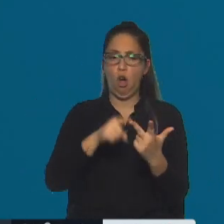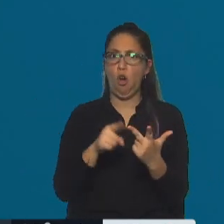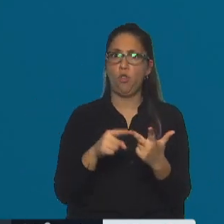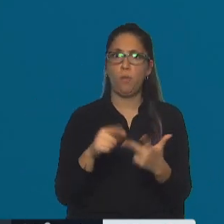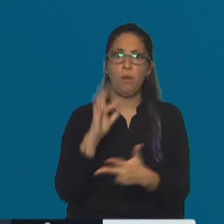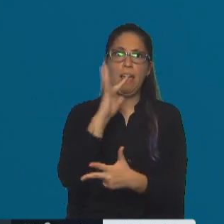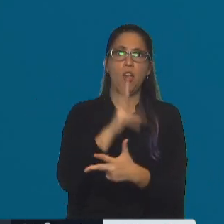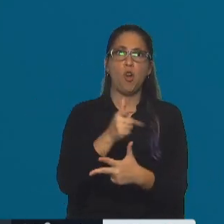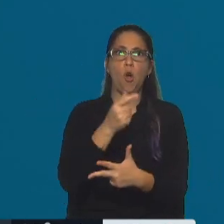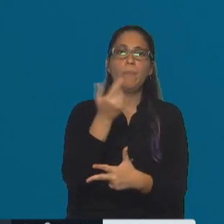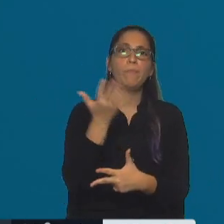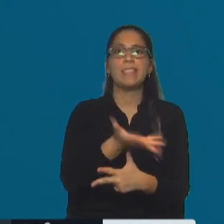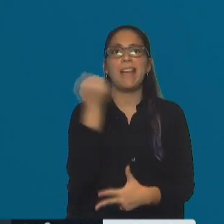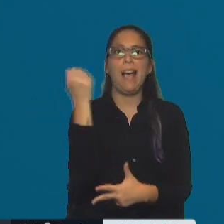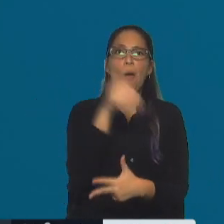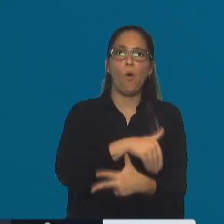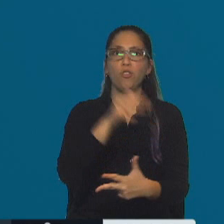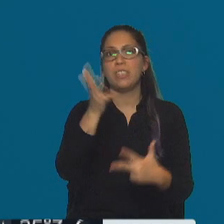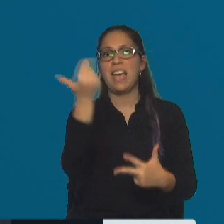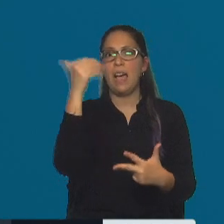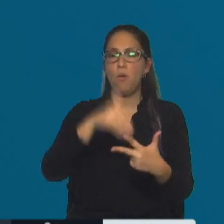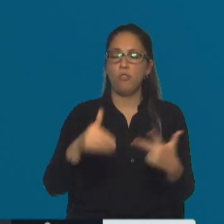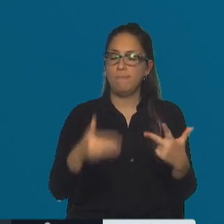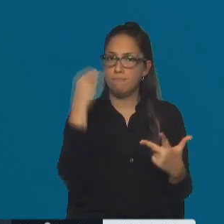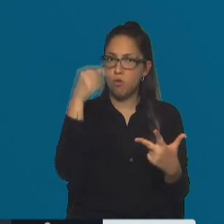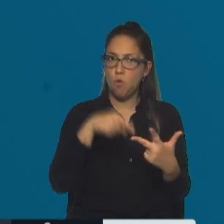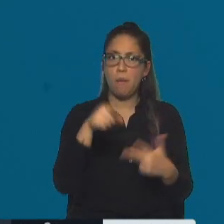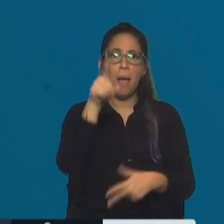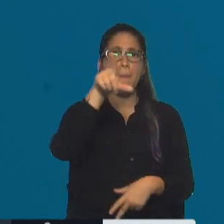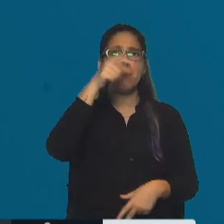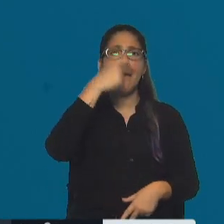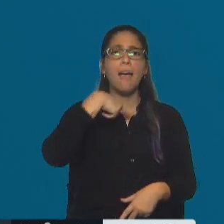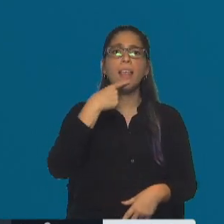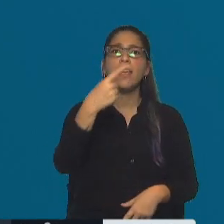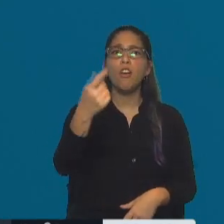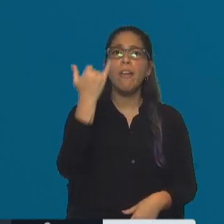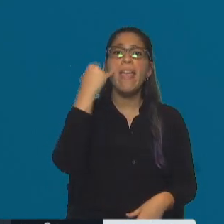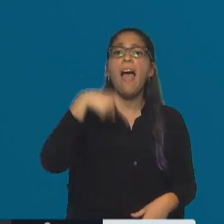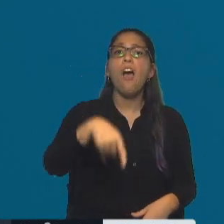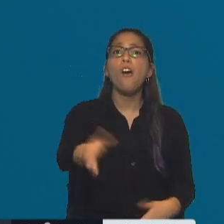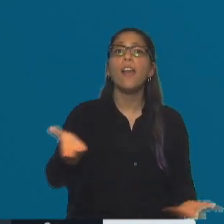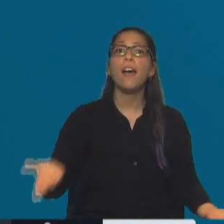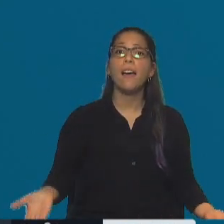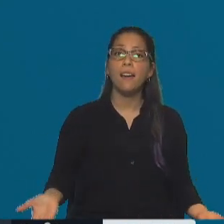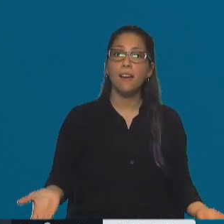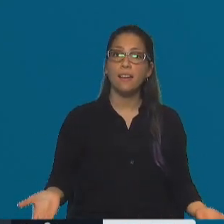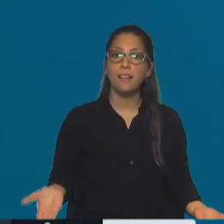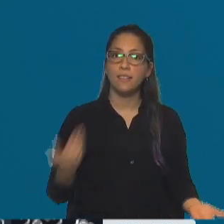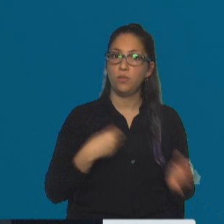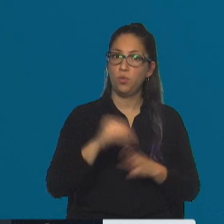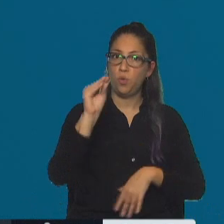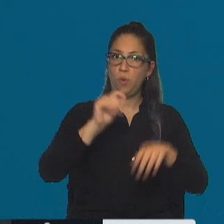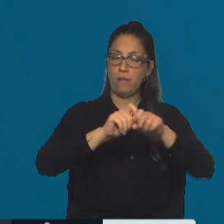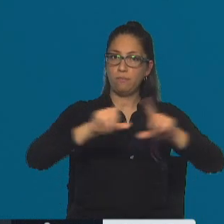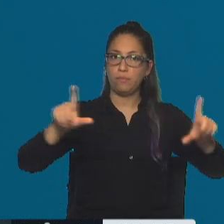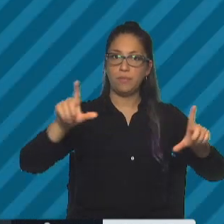a ellos, ¿no? Esto dijo Mauricio Macri y ahora se pregunta y comparte esta información de